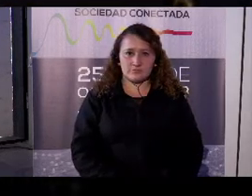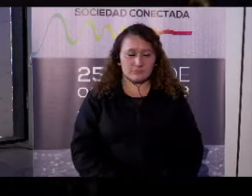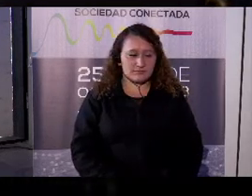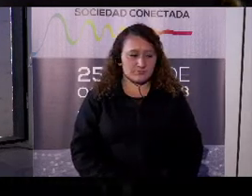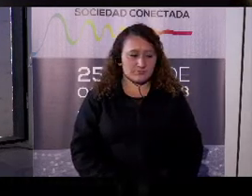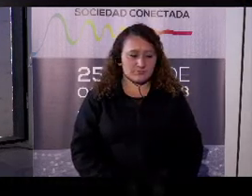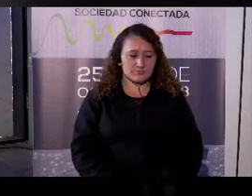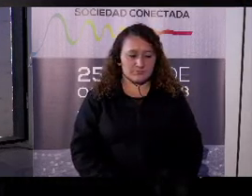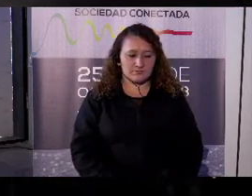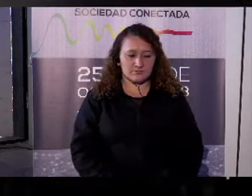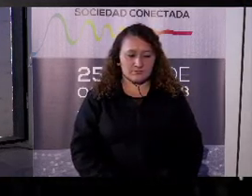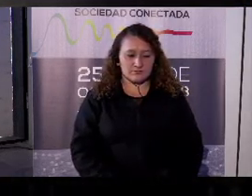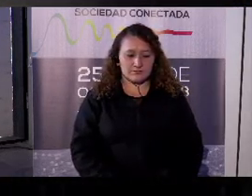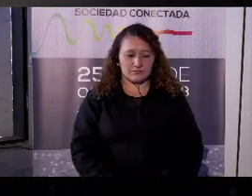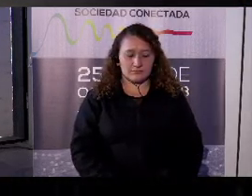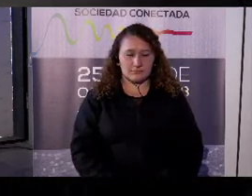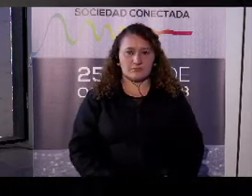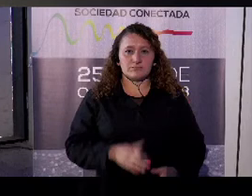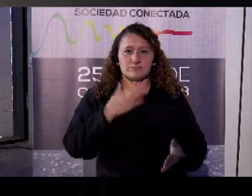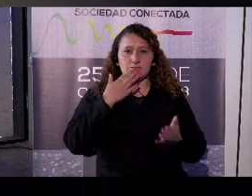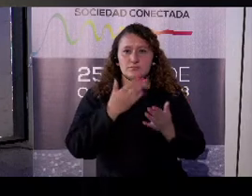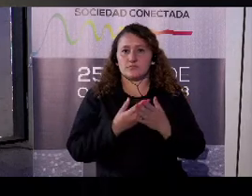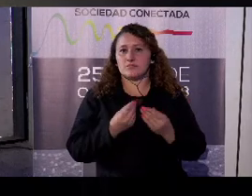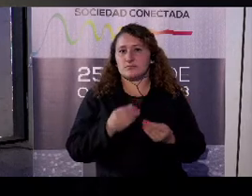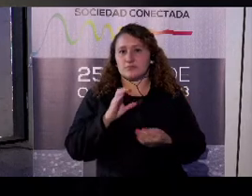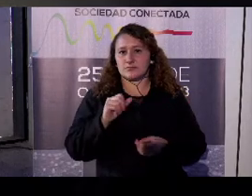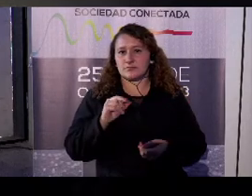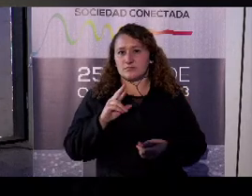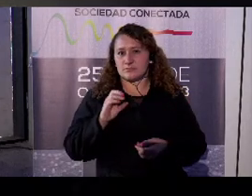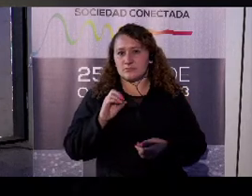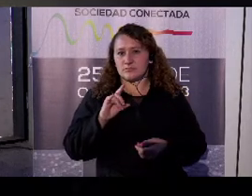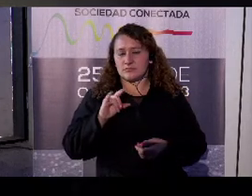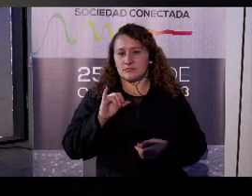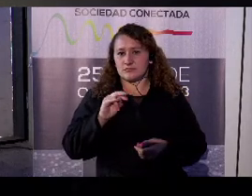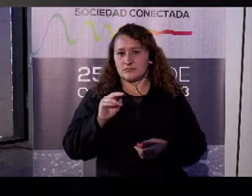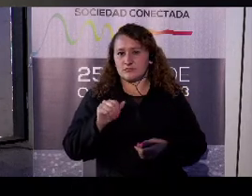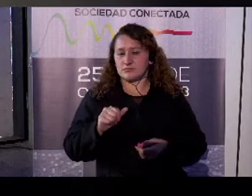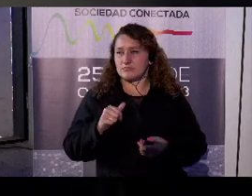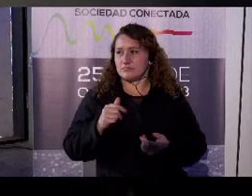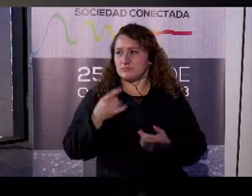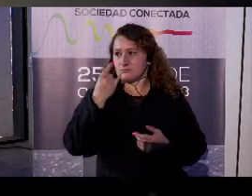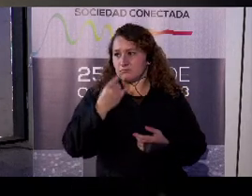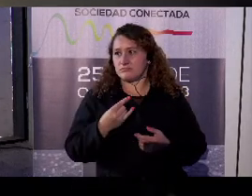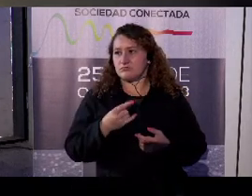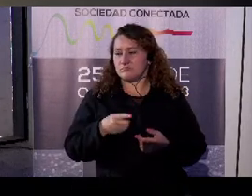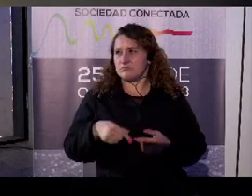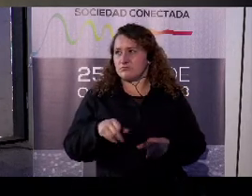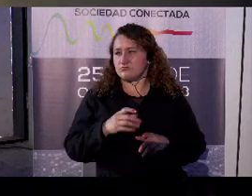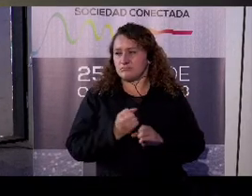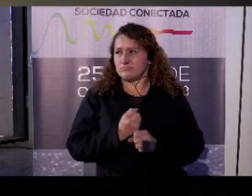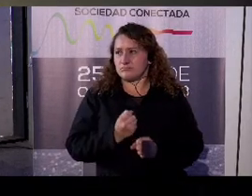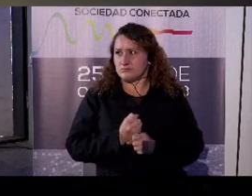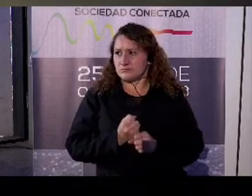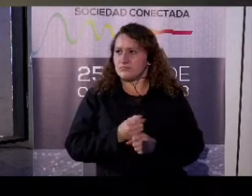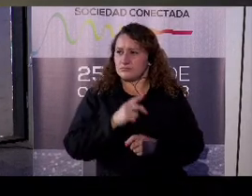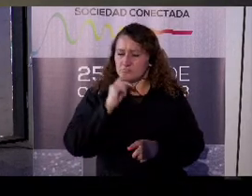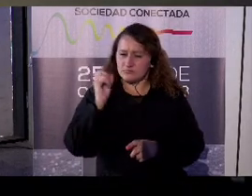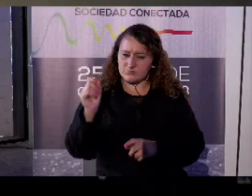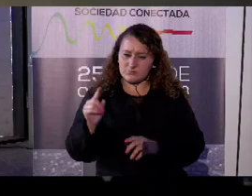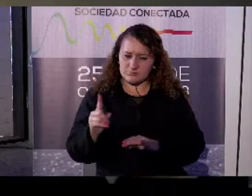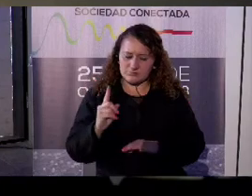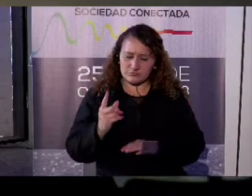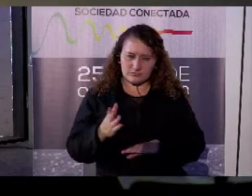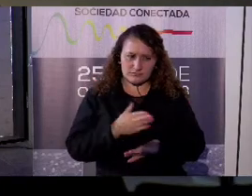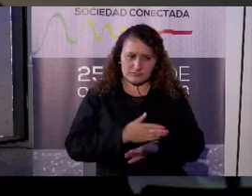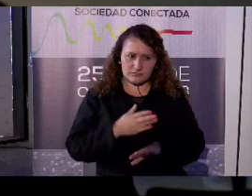detalle Muchas gracias Carolina muy interesante lo que están trabajando me queda una pregunta obviamente para hacerte antes de que pasemos